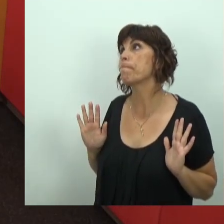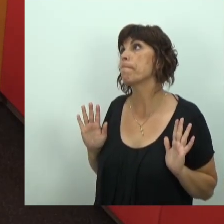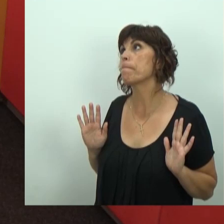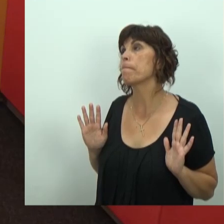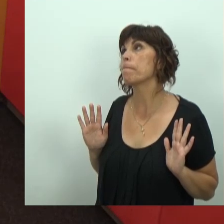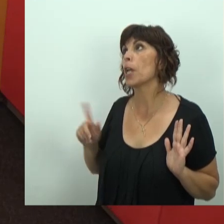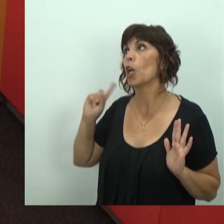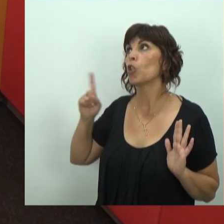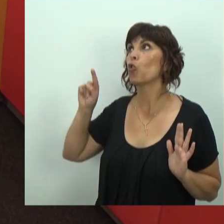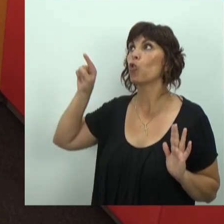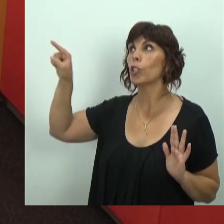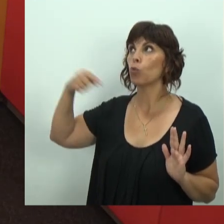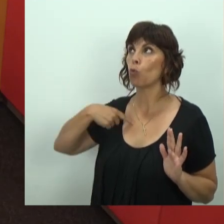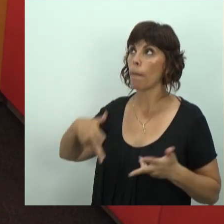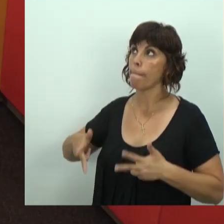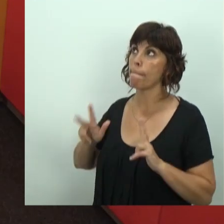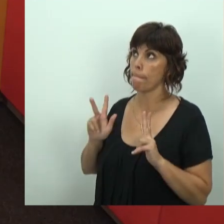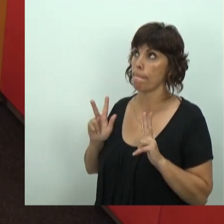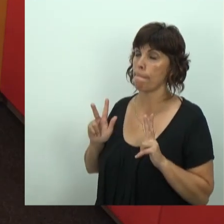si tú me lo permites.